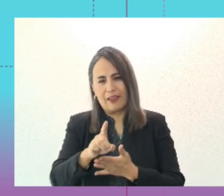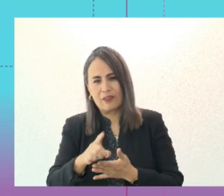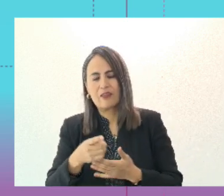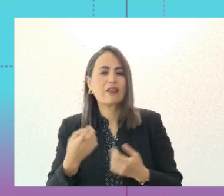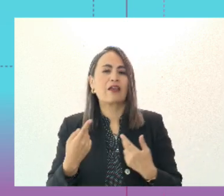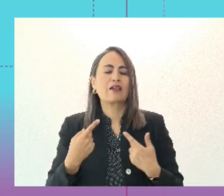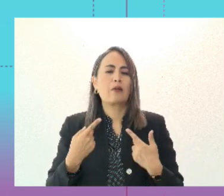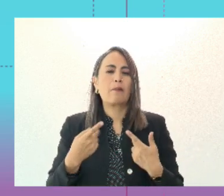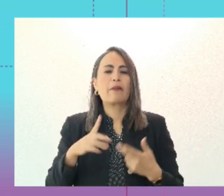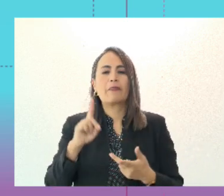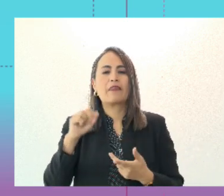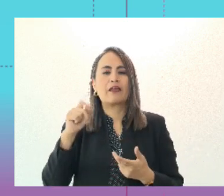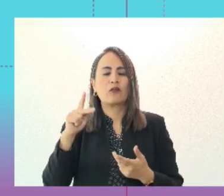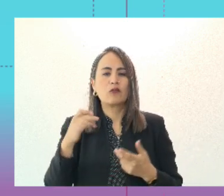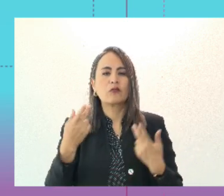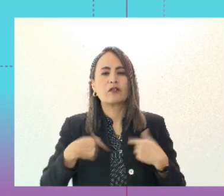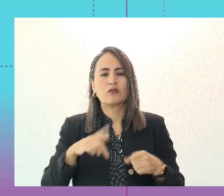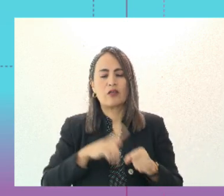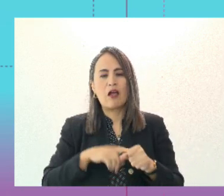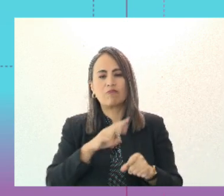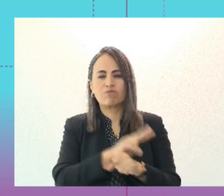y muchas gracias. Lo escuchamos atentos.